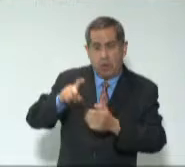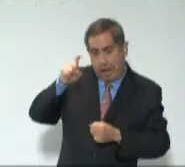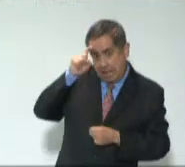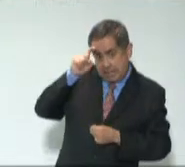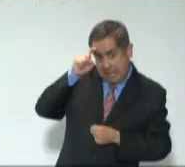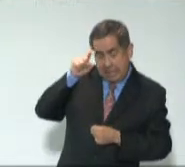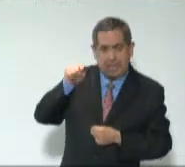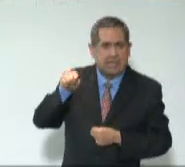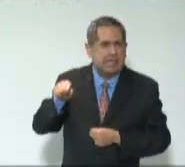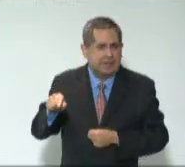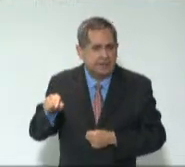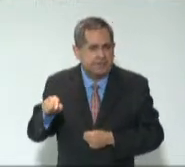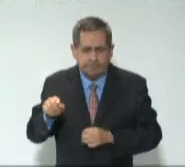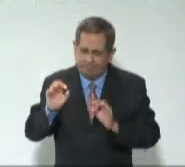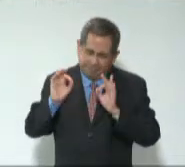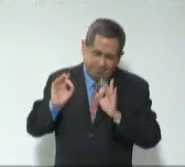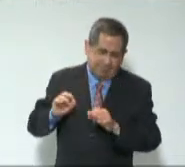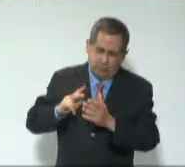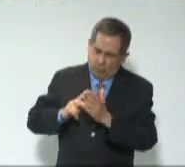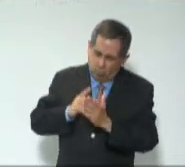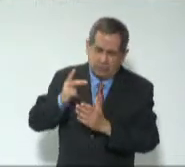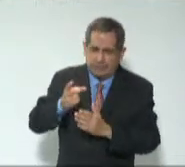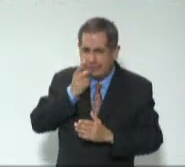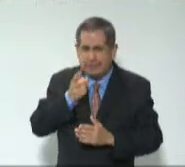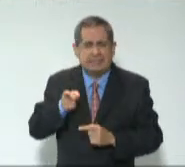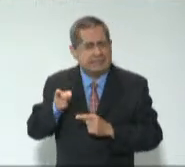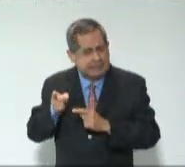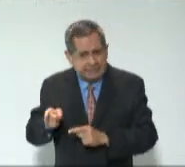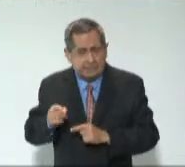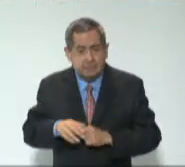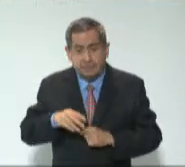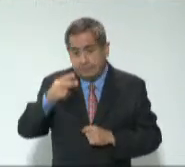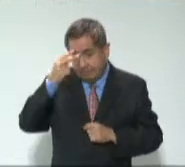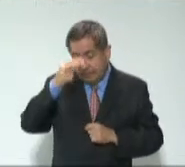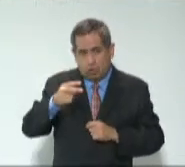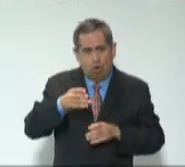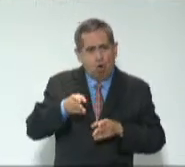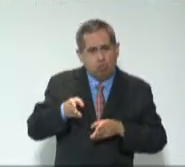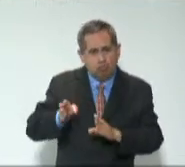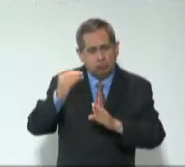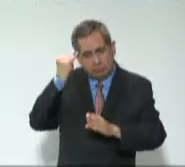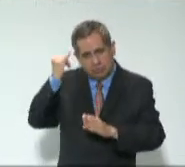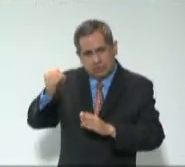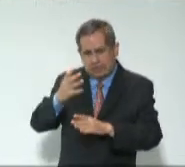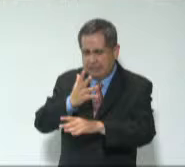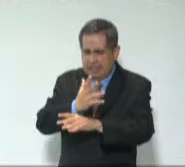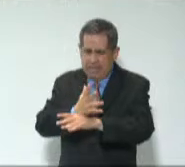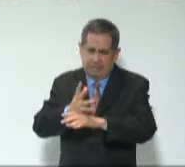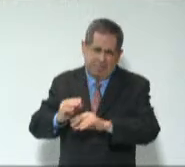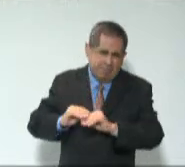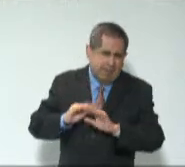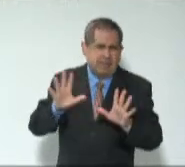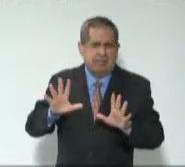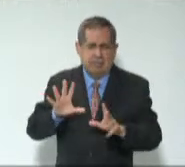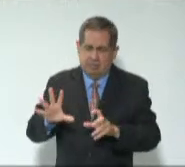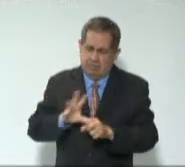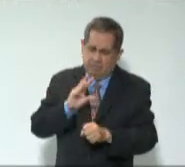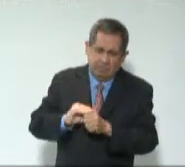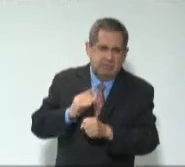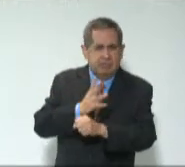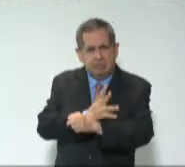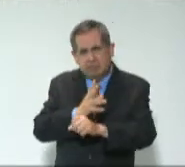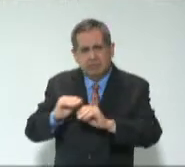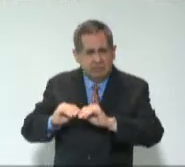eh Y nunca va a estar de más repetirlo eh México optó por un camino el de la transparencia total el de la